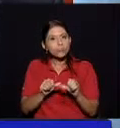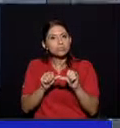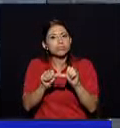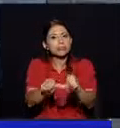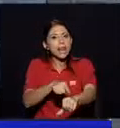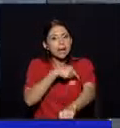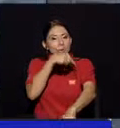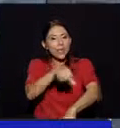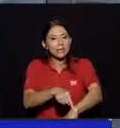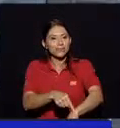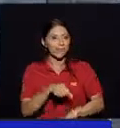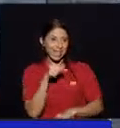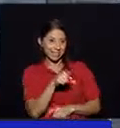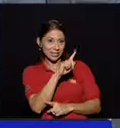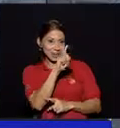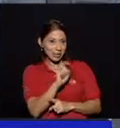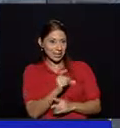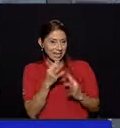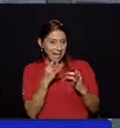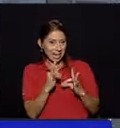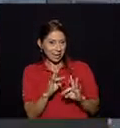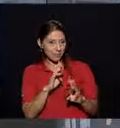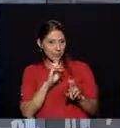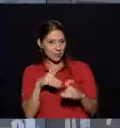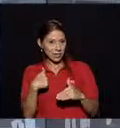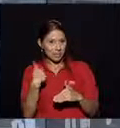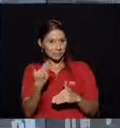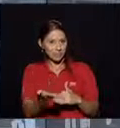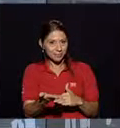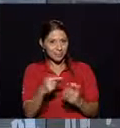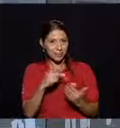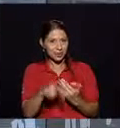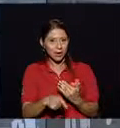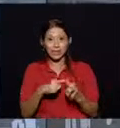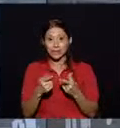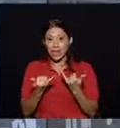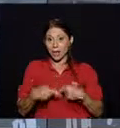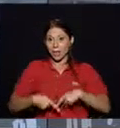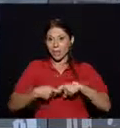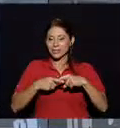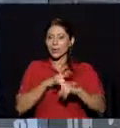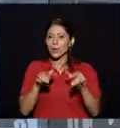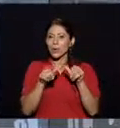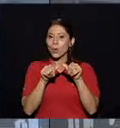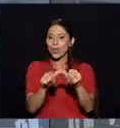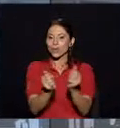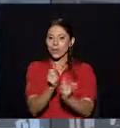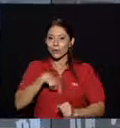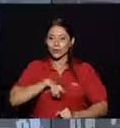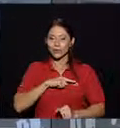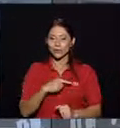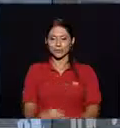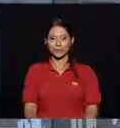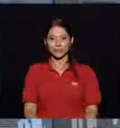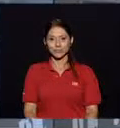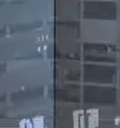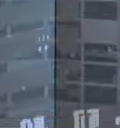es una de las tantas preguntas que intentaremos resolver en este programa en la medida de lo posible, así que vamos a ir a una pausa, pero quédese con nosotros que ya